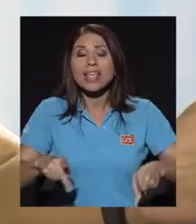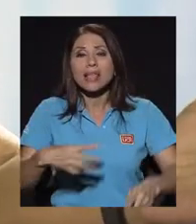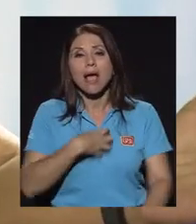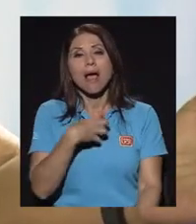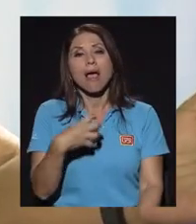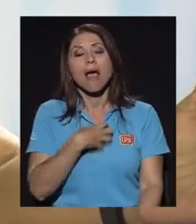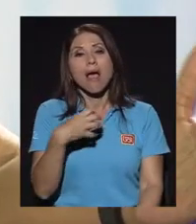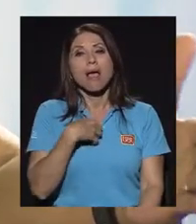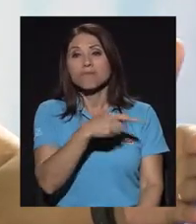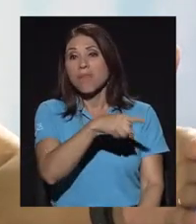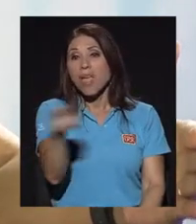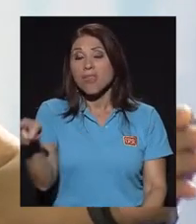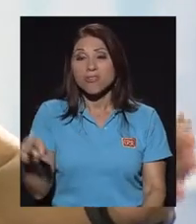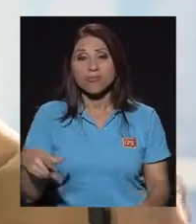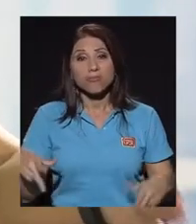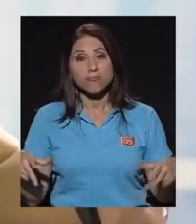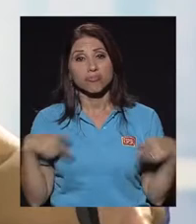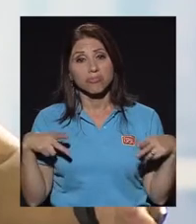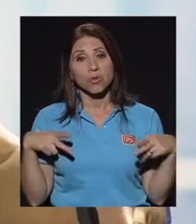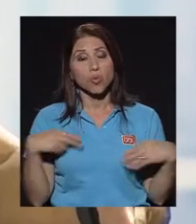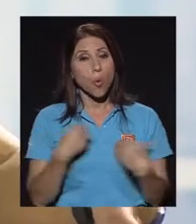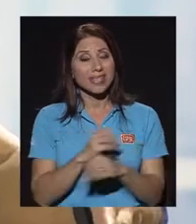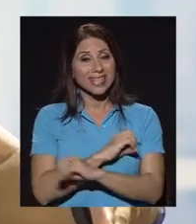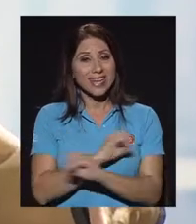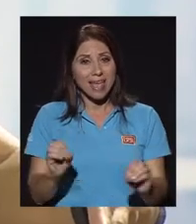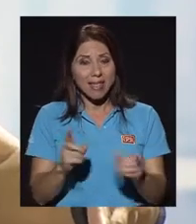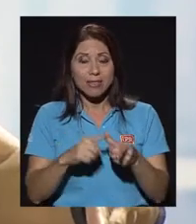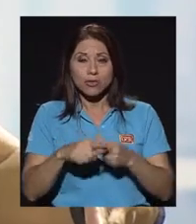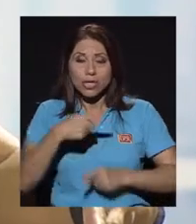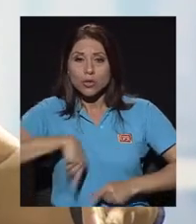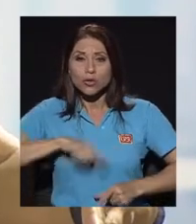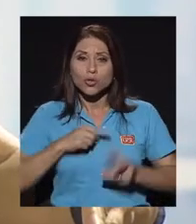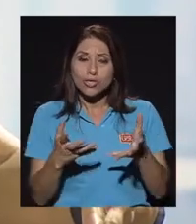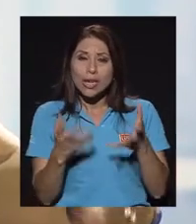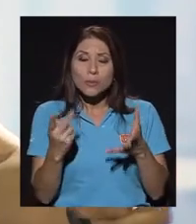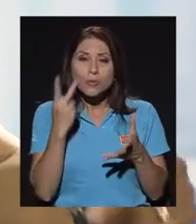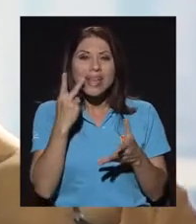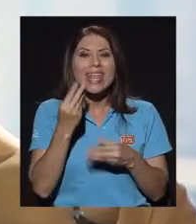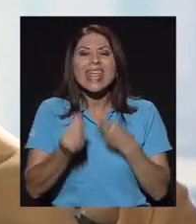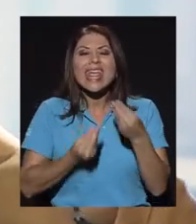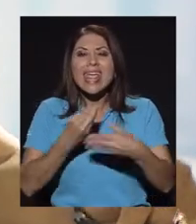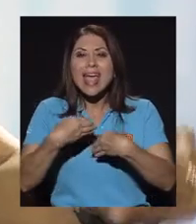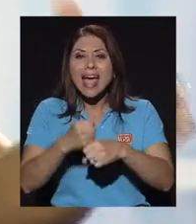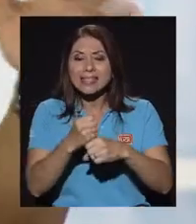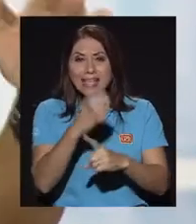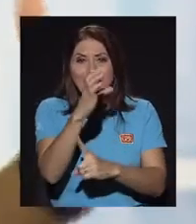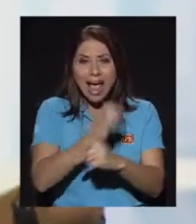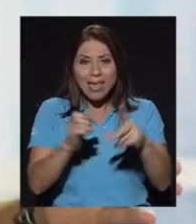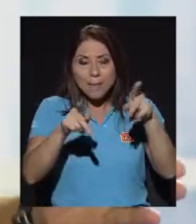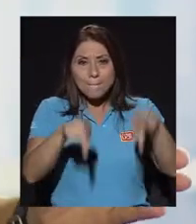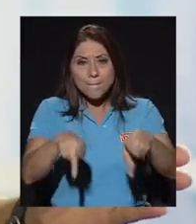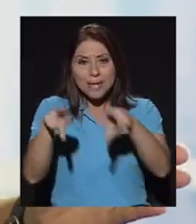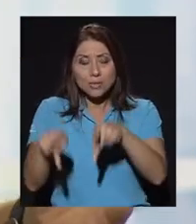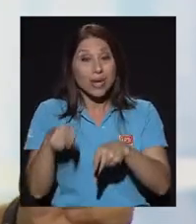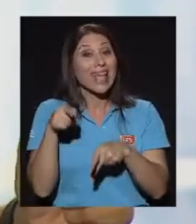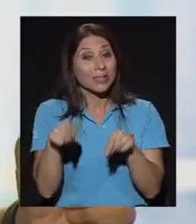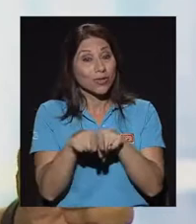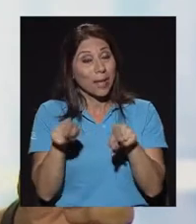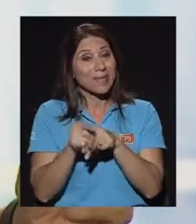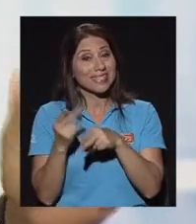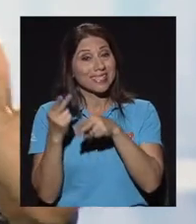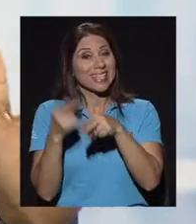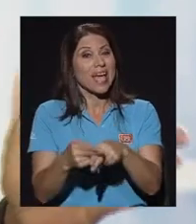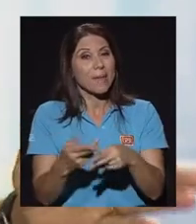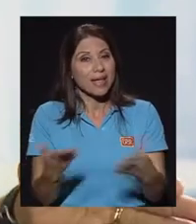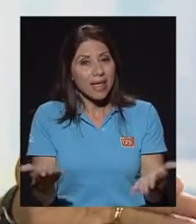que no hacen nada. Entonces, nosotros queremos ver qué hace cada persona. Eso también, eso se llama